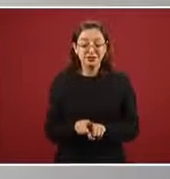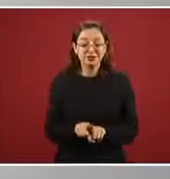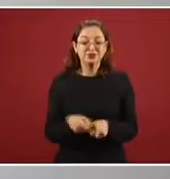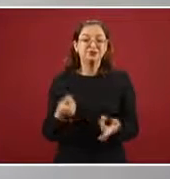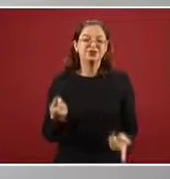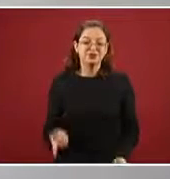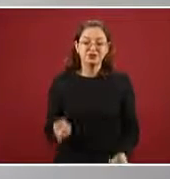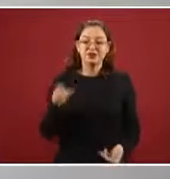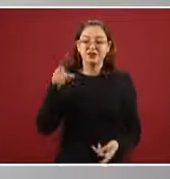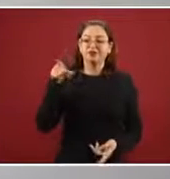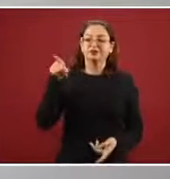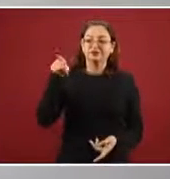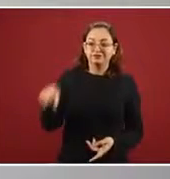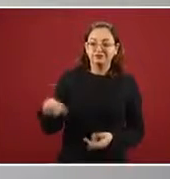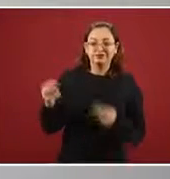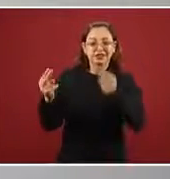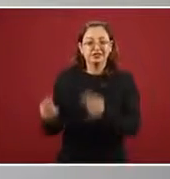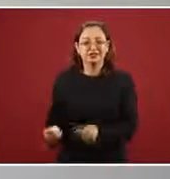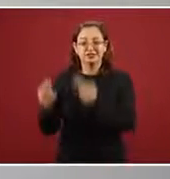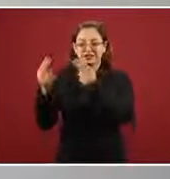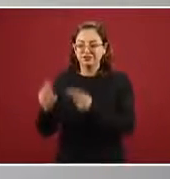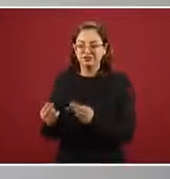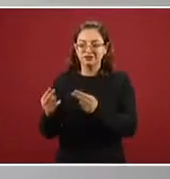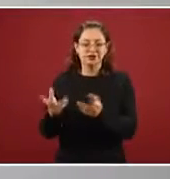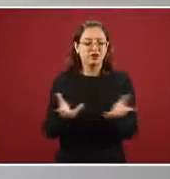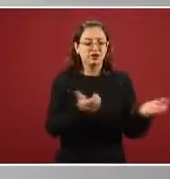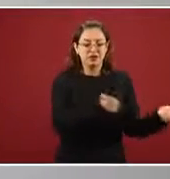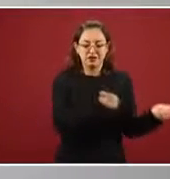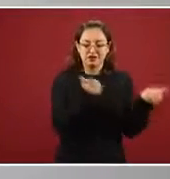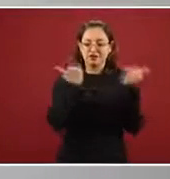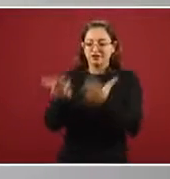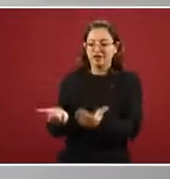y del Seguro en farmacias